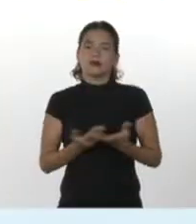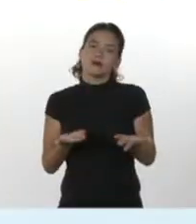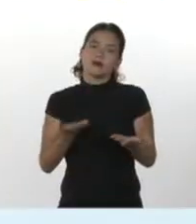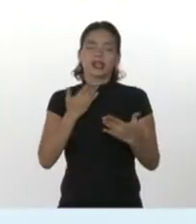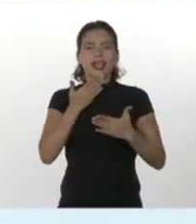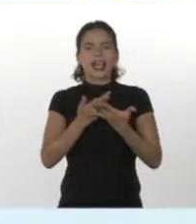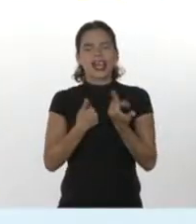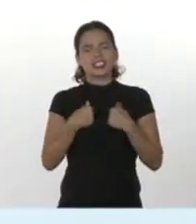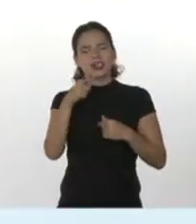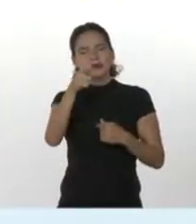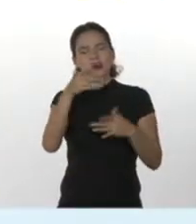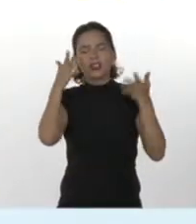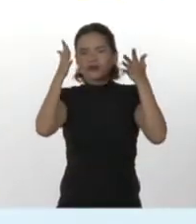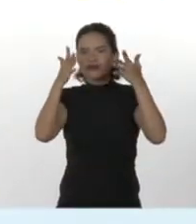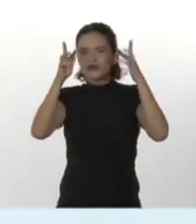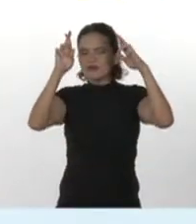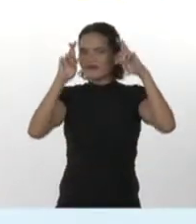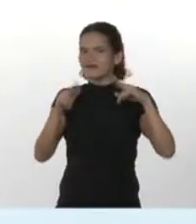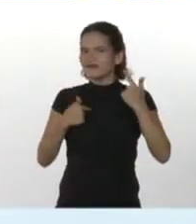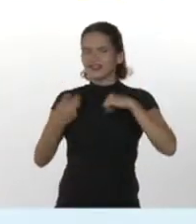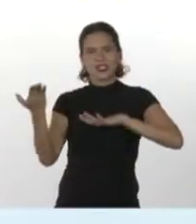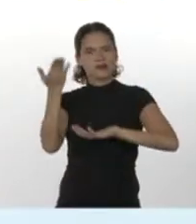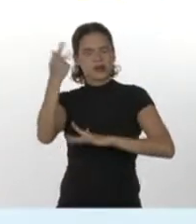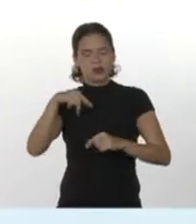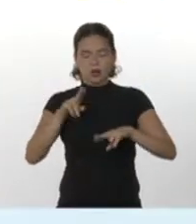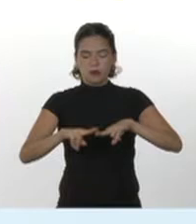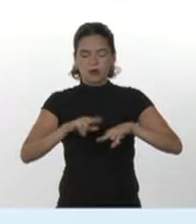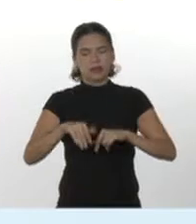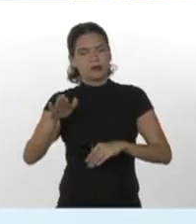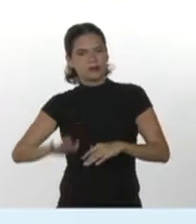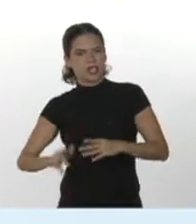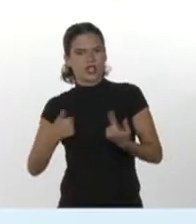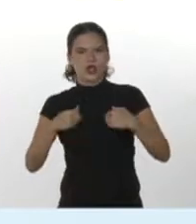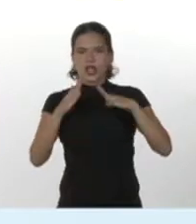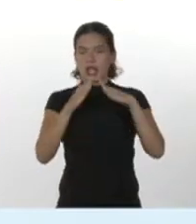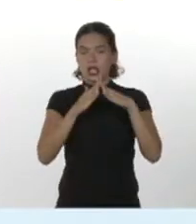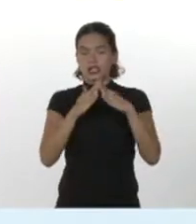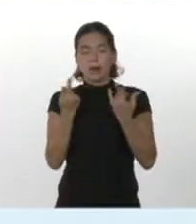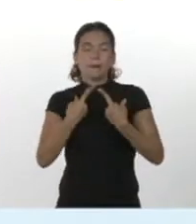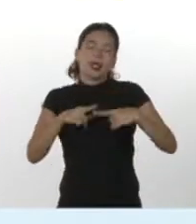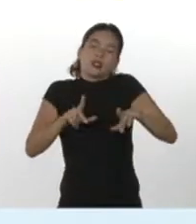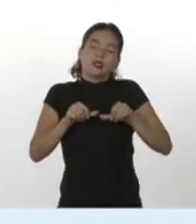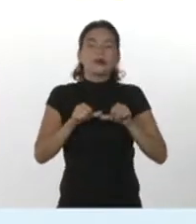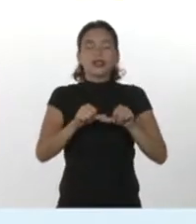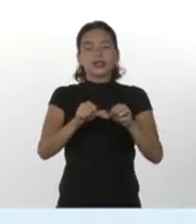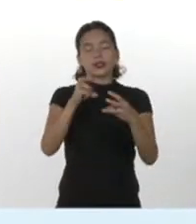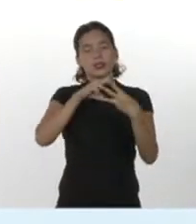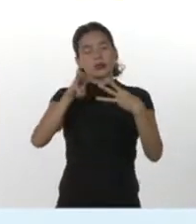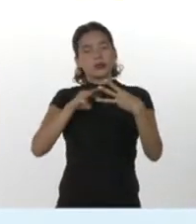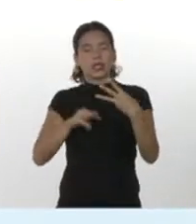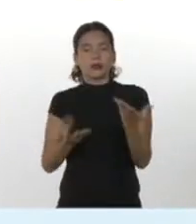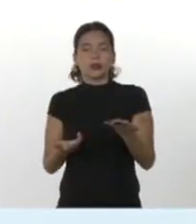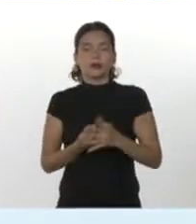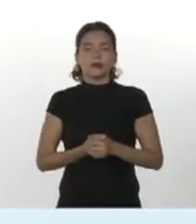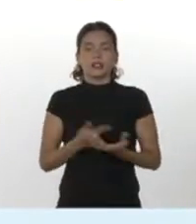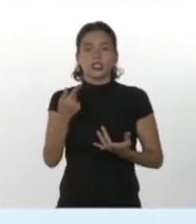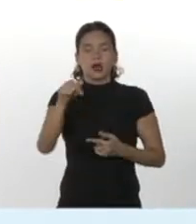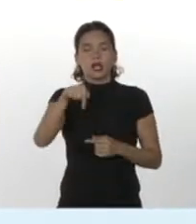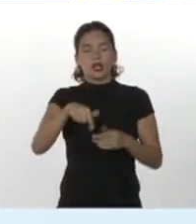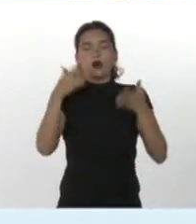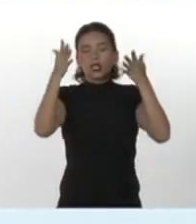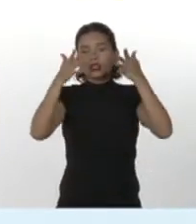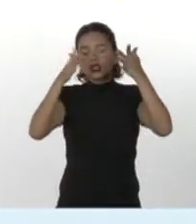Muchas gracias por esos recursos tan importantes para los más pequeñitos de la casa. Pero debemos continuar con nuestro programa. Ya es el turno de